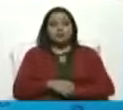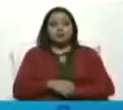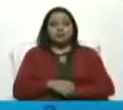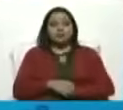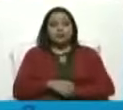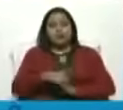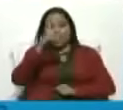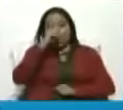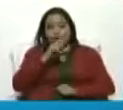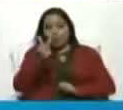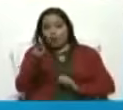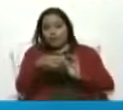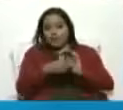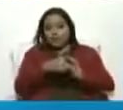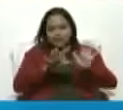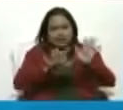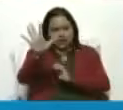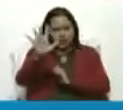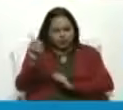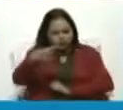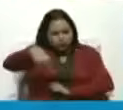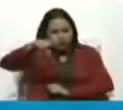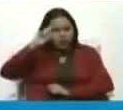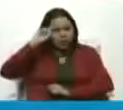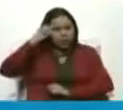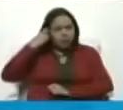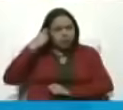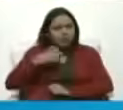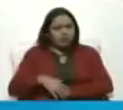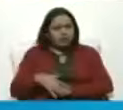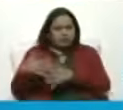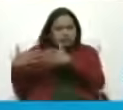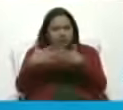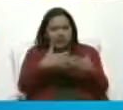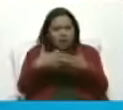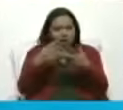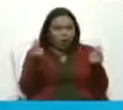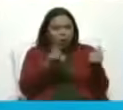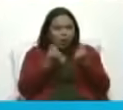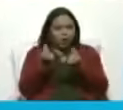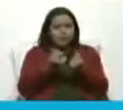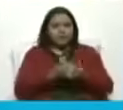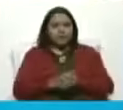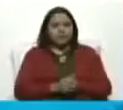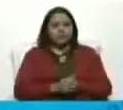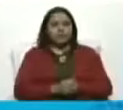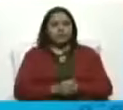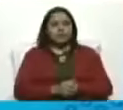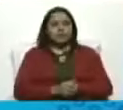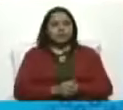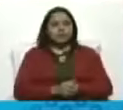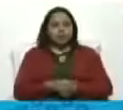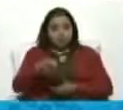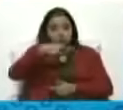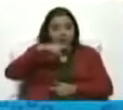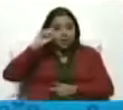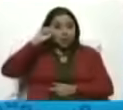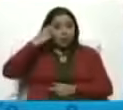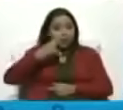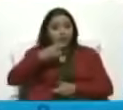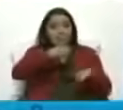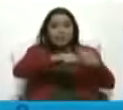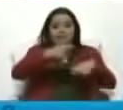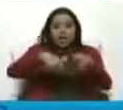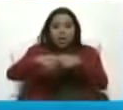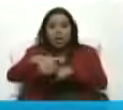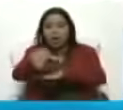El año 2015, ¿se acuerdan? En plena guerra económica. ¿Se acuerdan de los bachaqueros?